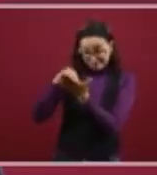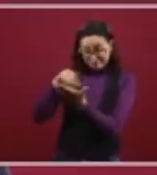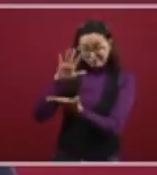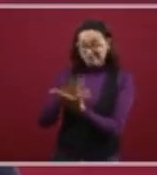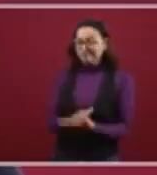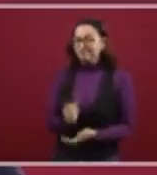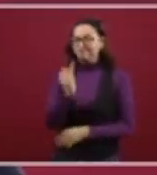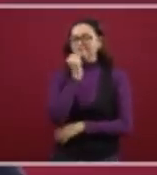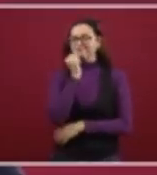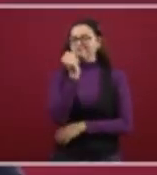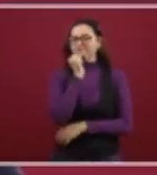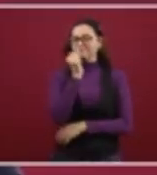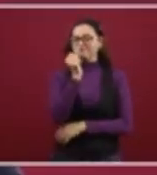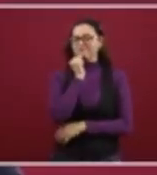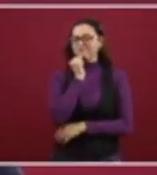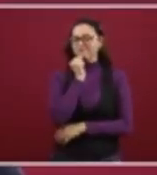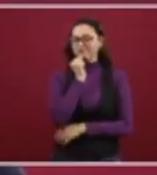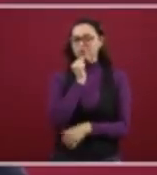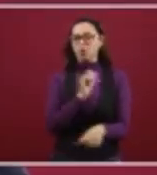trabajo